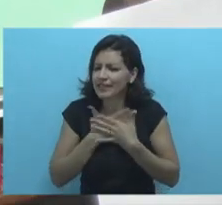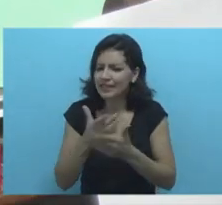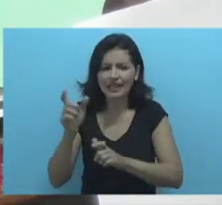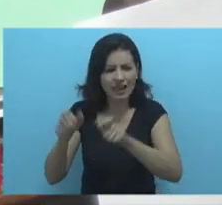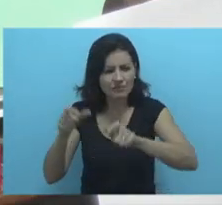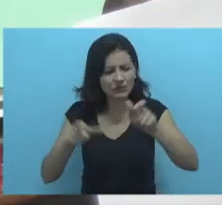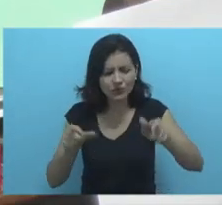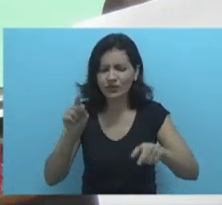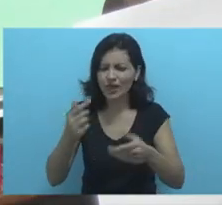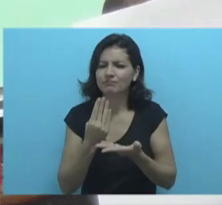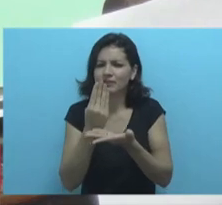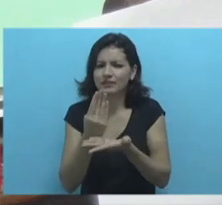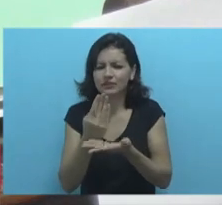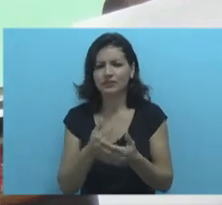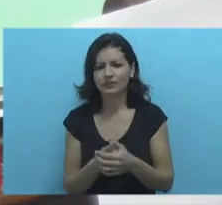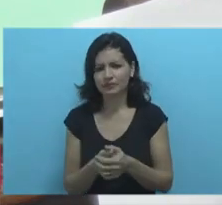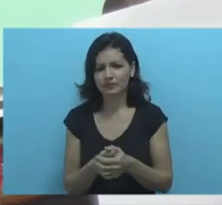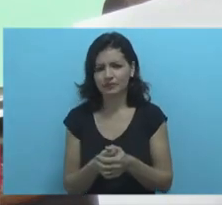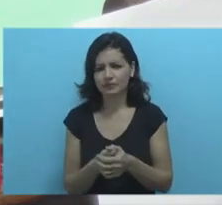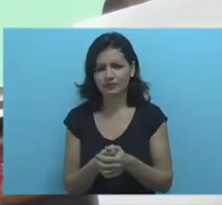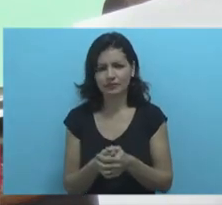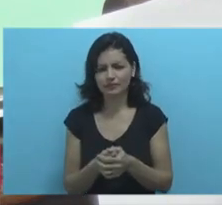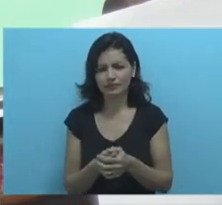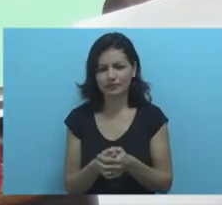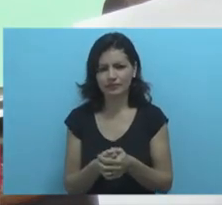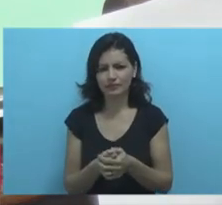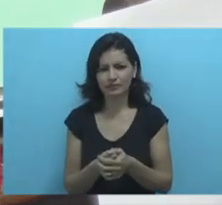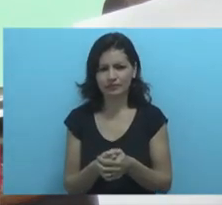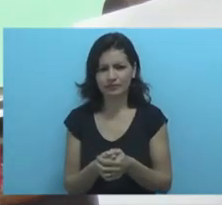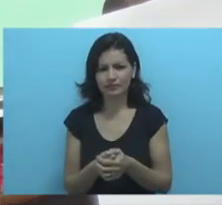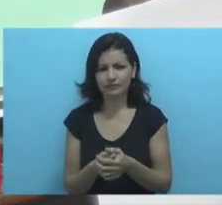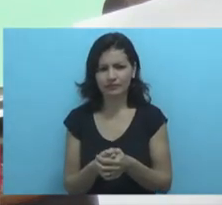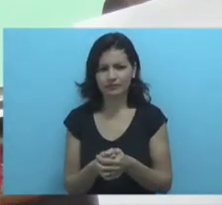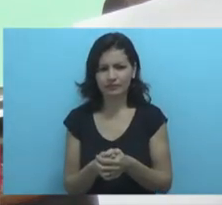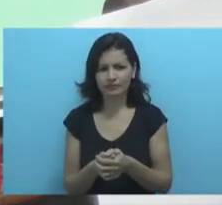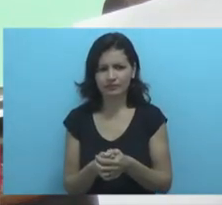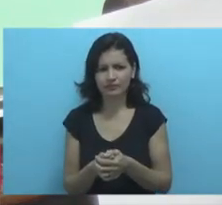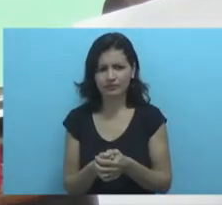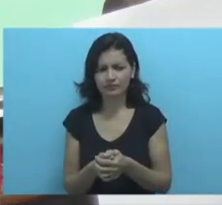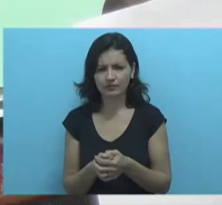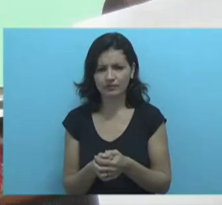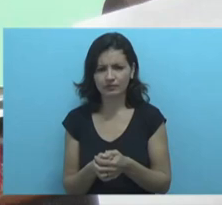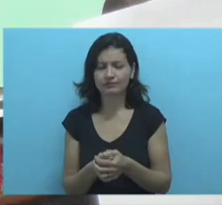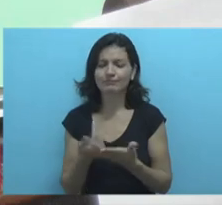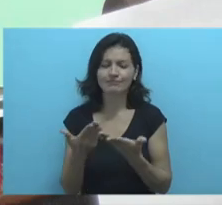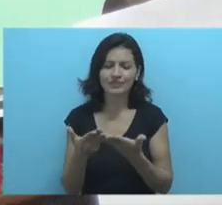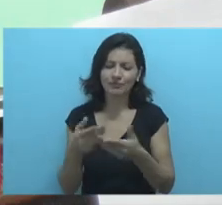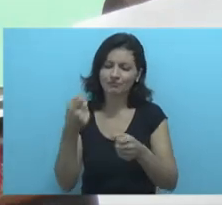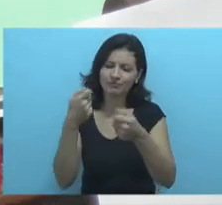de Miguel es maravillosa y es una de las cosas, de los rasgos